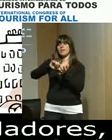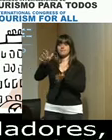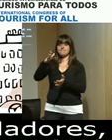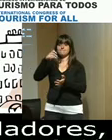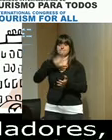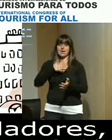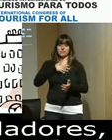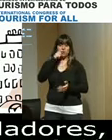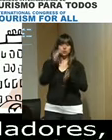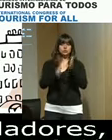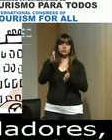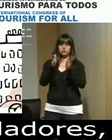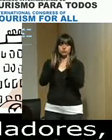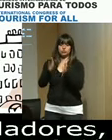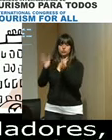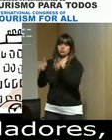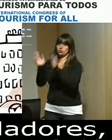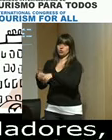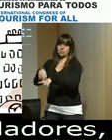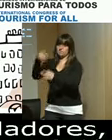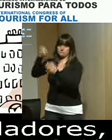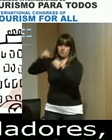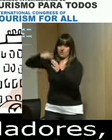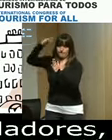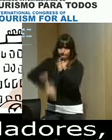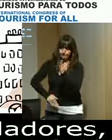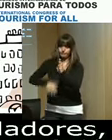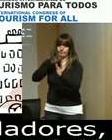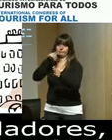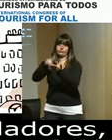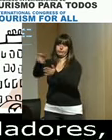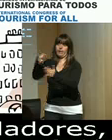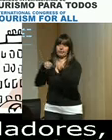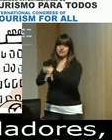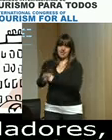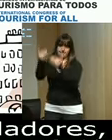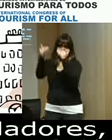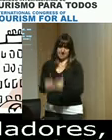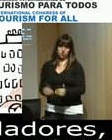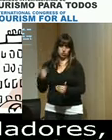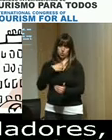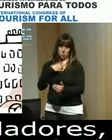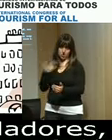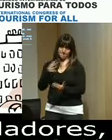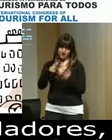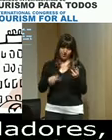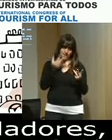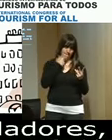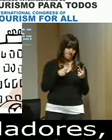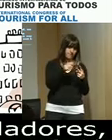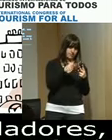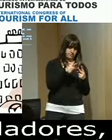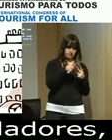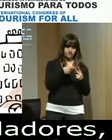más bajos, porque bueno, son lógicamente las zonas donde menos se están empleando criterios de accesibilidad. También